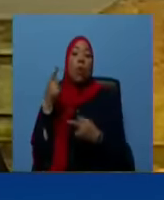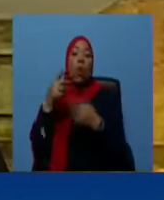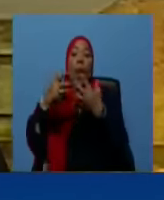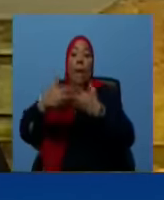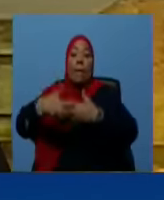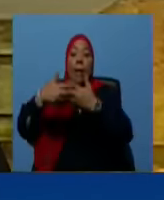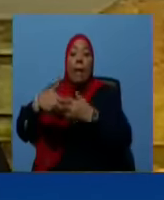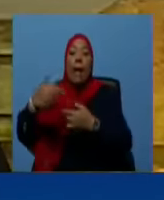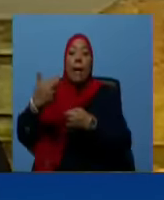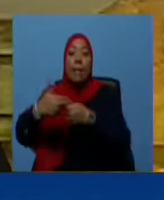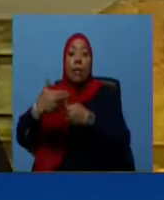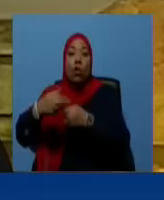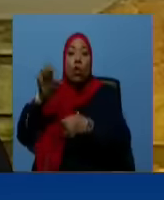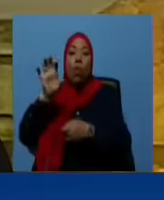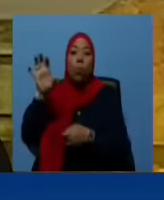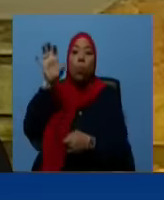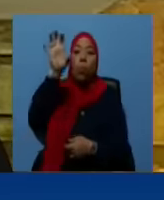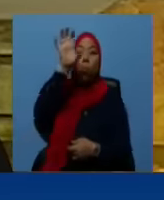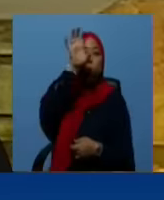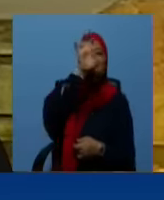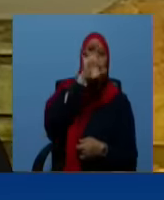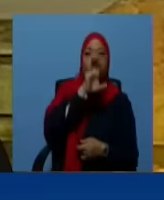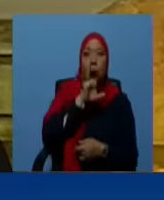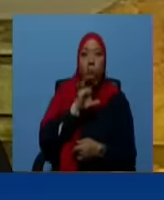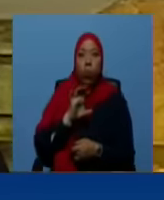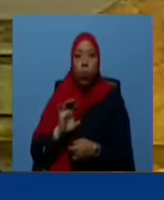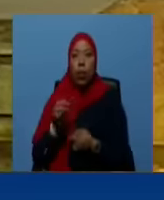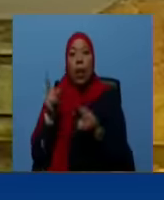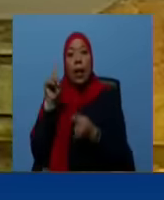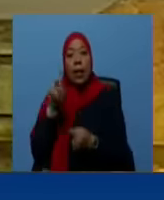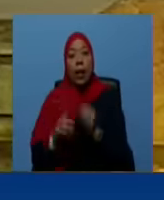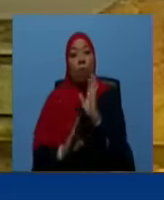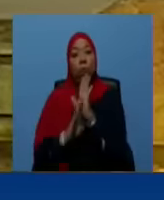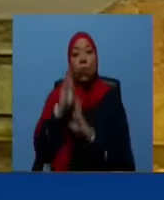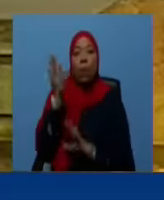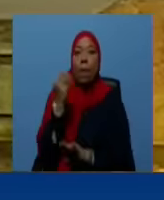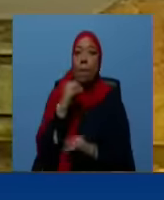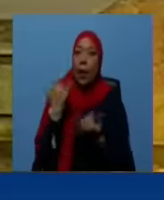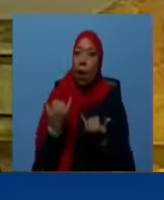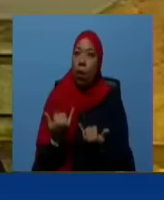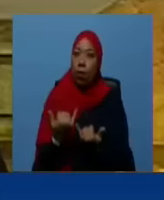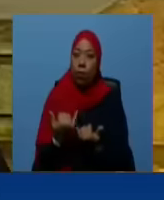que se exporta, que está creciendo y va a crecer más ahora.